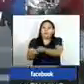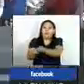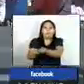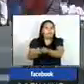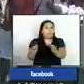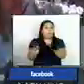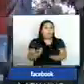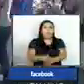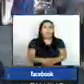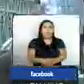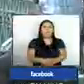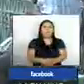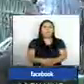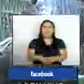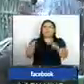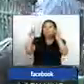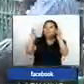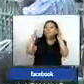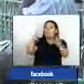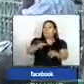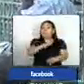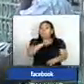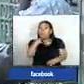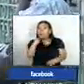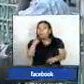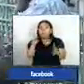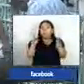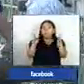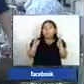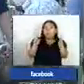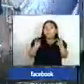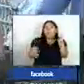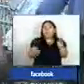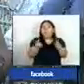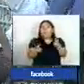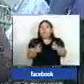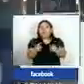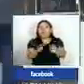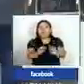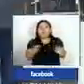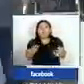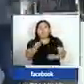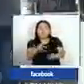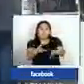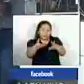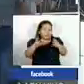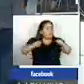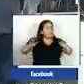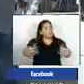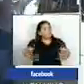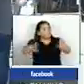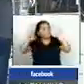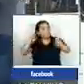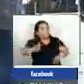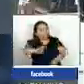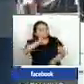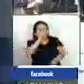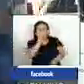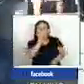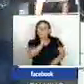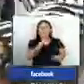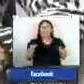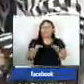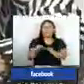salvadoreños. Antecrímenes que causan revuelo en la sociedad, en resaltan aquellas voces de quienes exigen castigos más severos para los responsables,